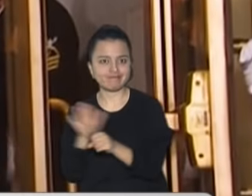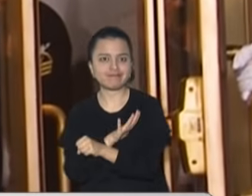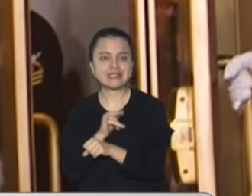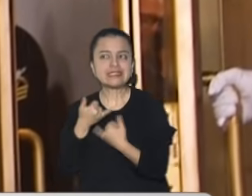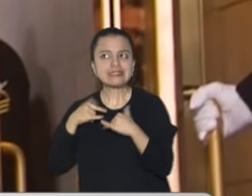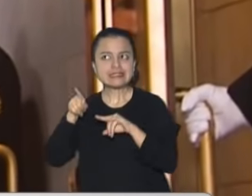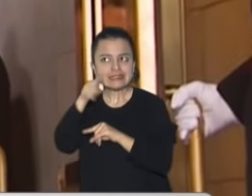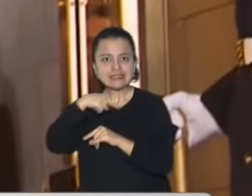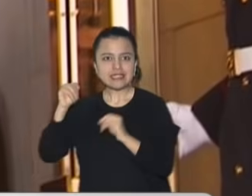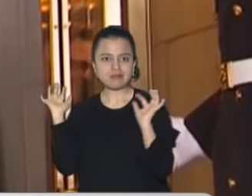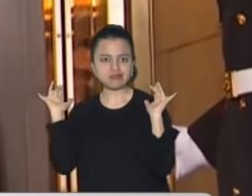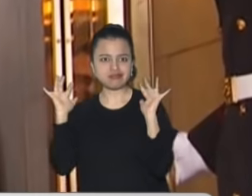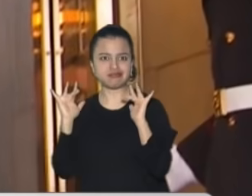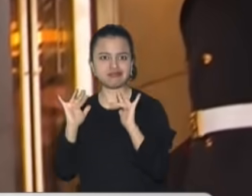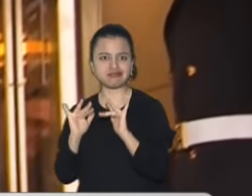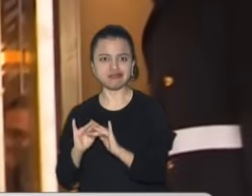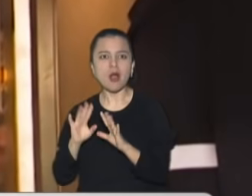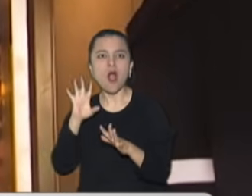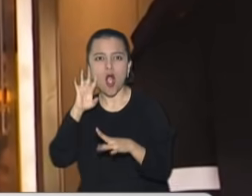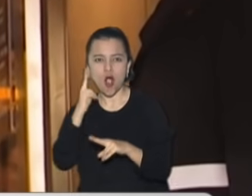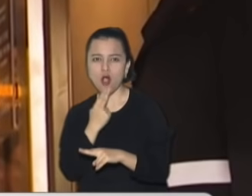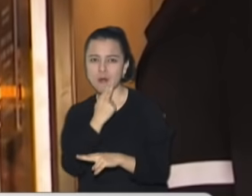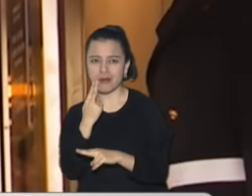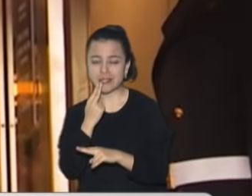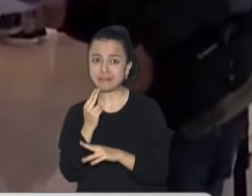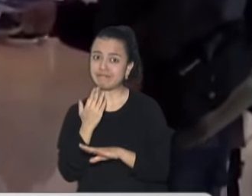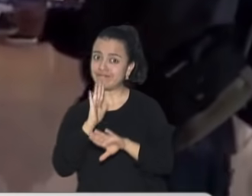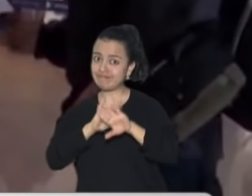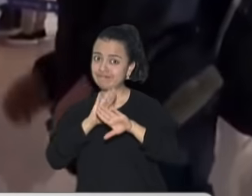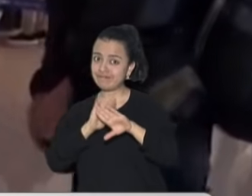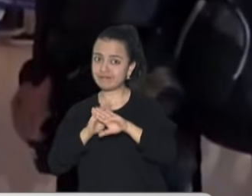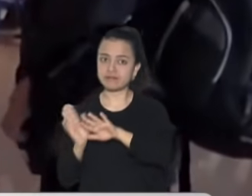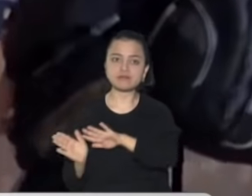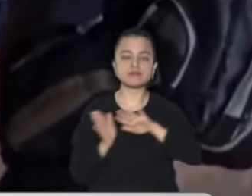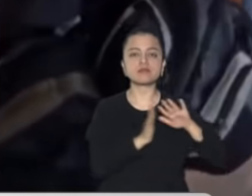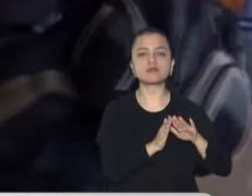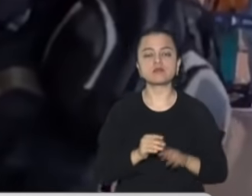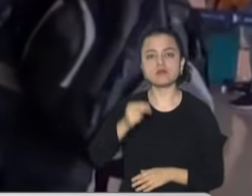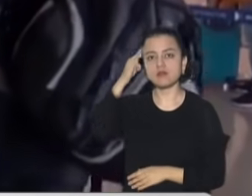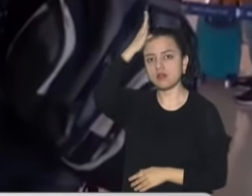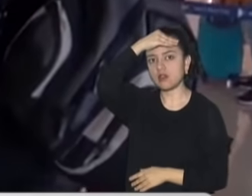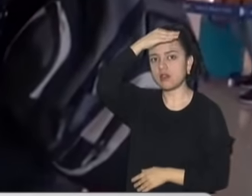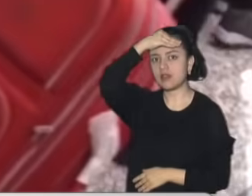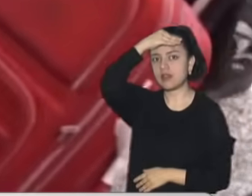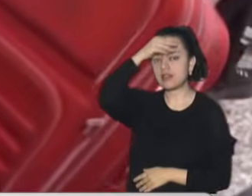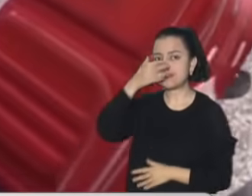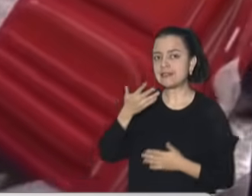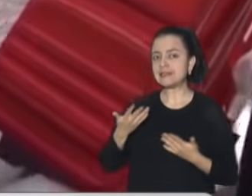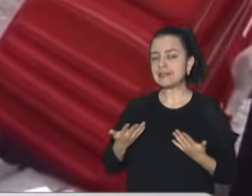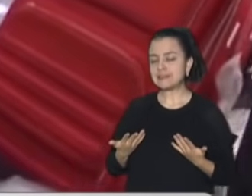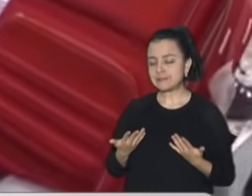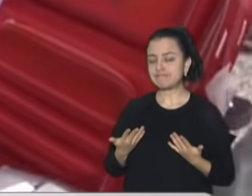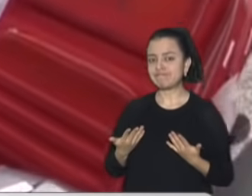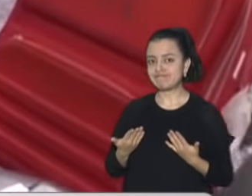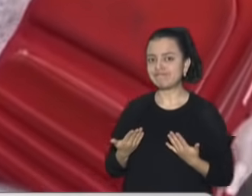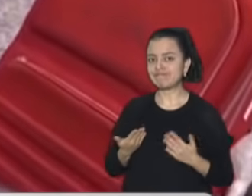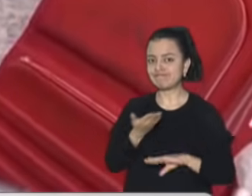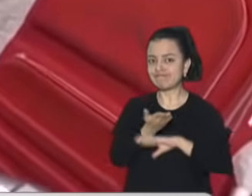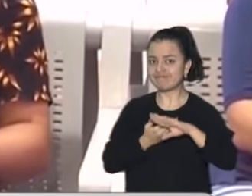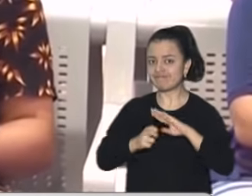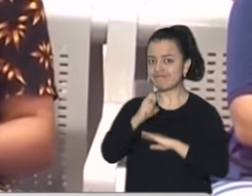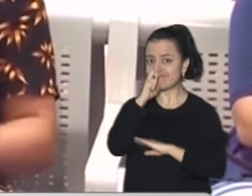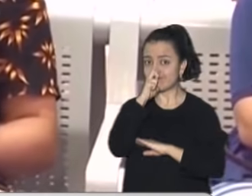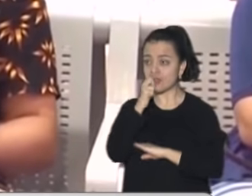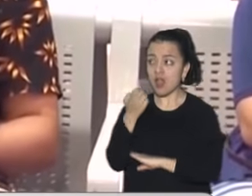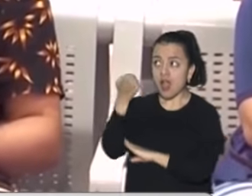El presidente saliente de Estados Unidos, Donald Trump, anunció el levantamiento de las restricciones de viaje desde gran parte de Europa y Brasil